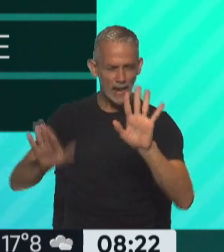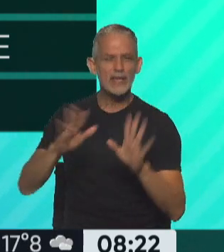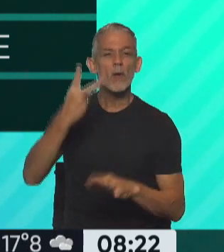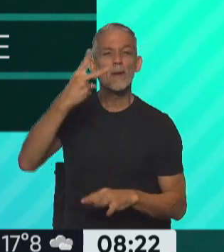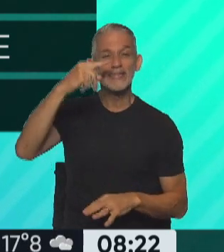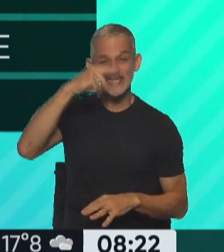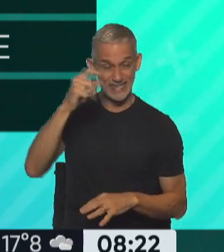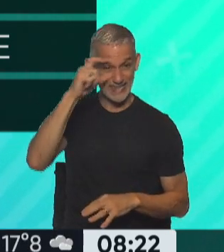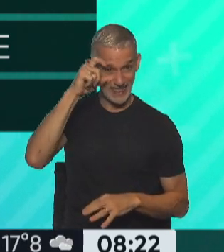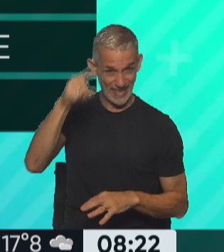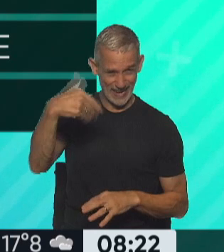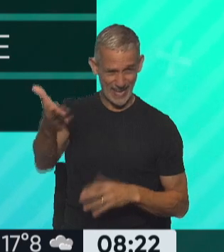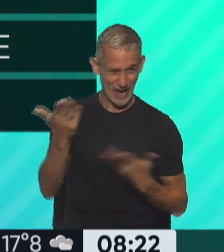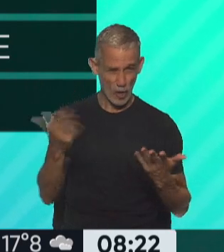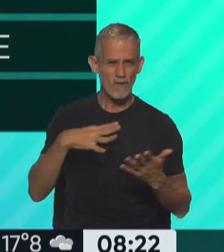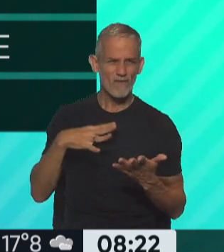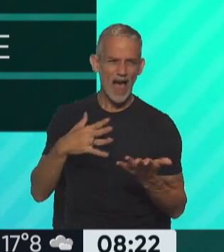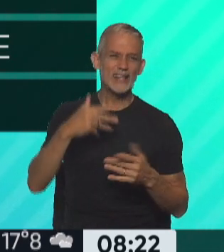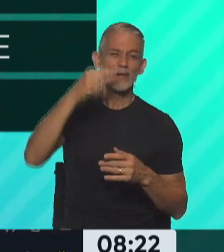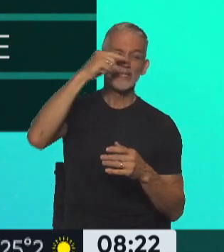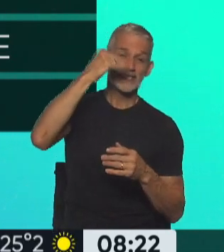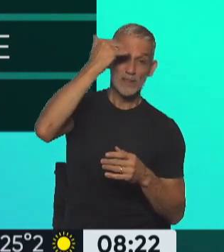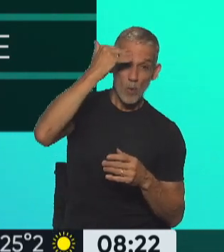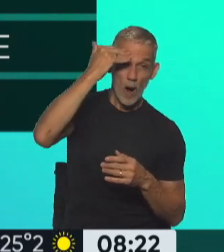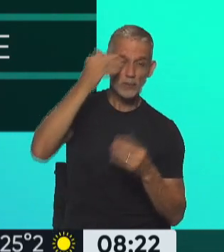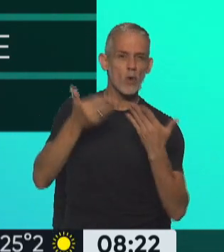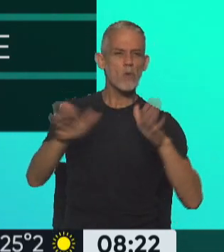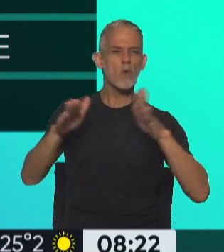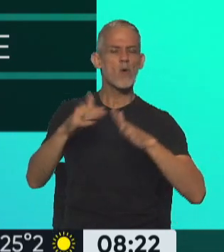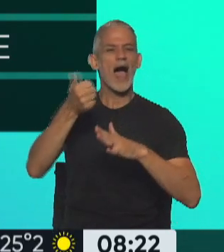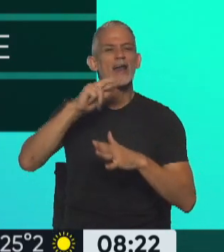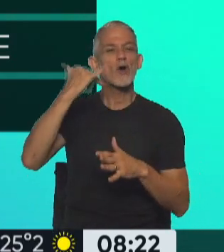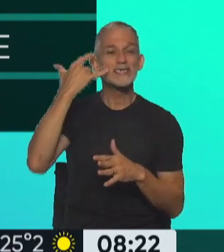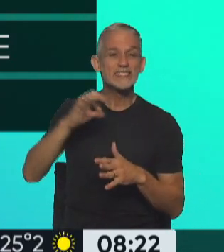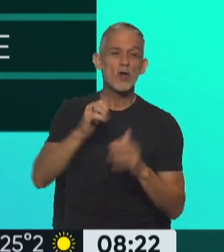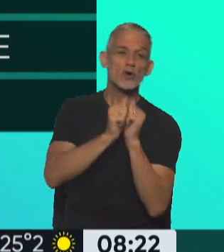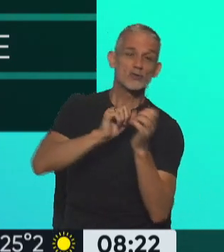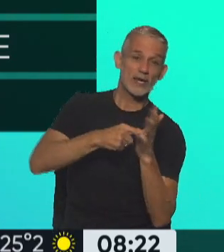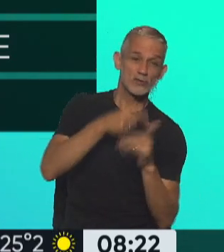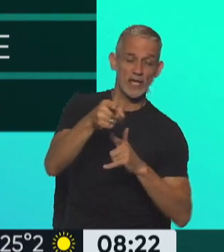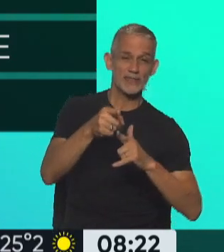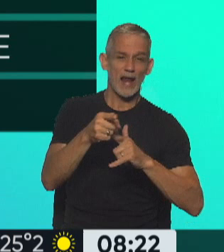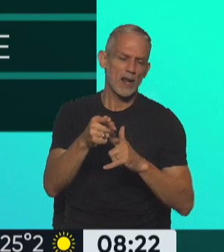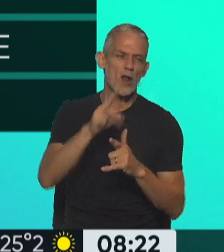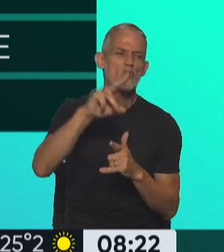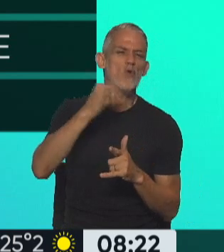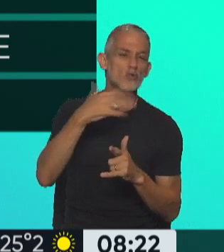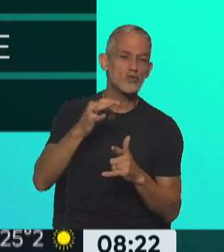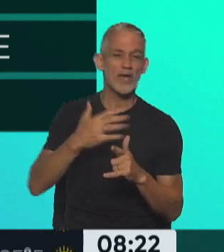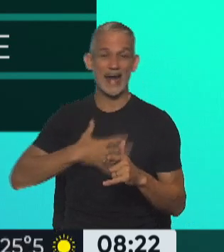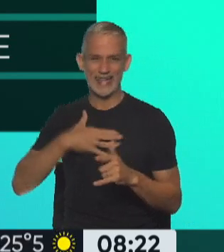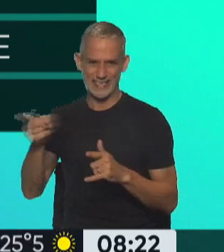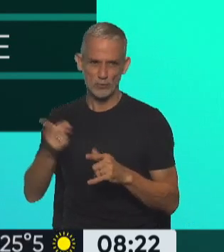próximo 27 de enero, 19:15, abre el fútbol en Arroyito con Rosario Central. El debut de Miguel Ángel Russo y Argentinos